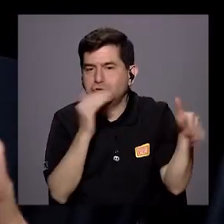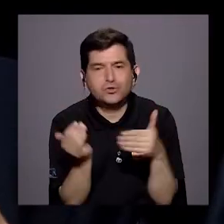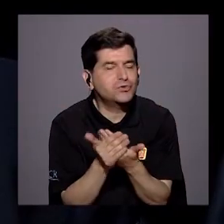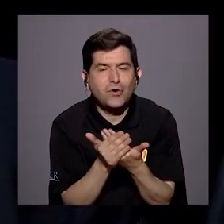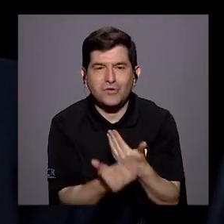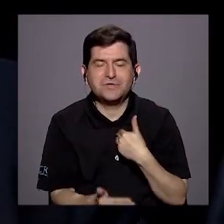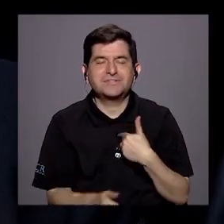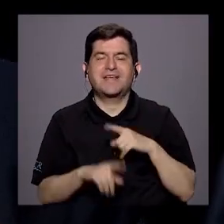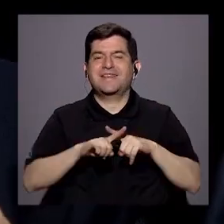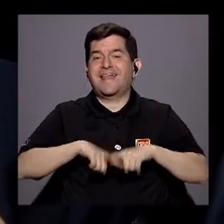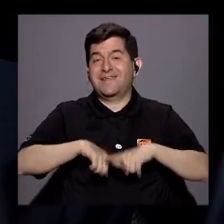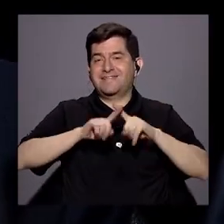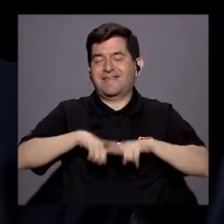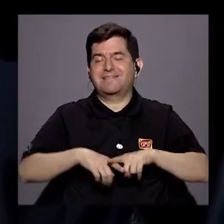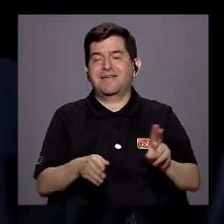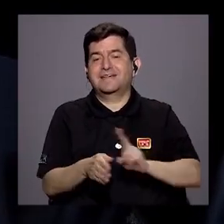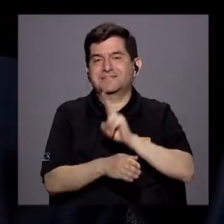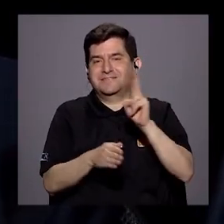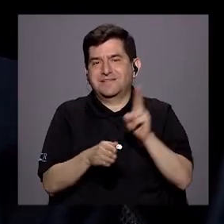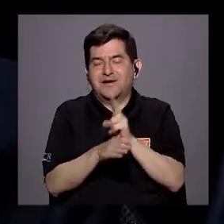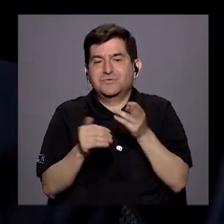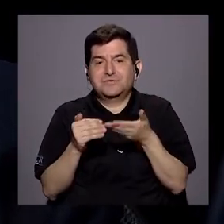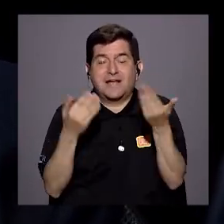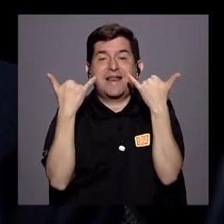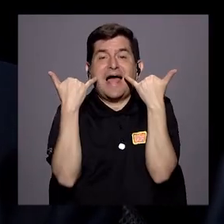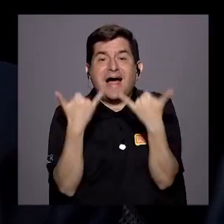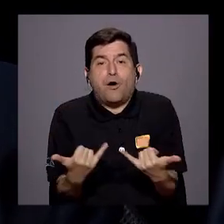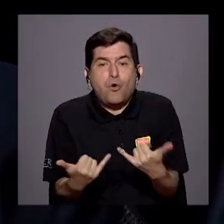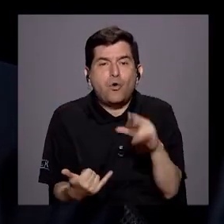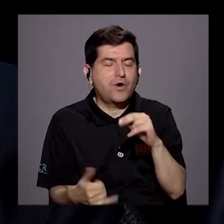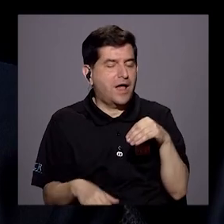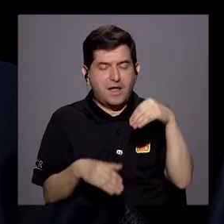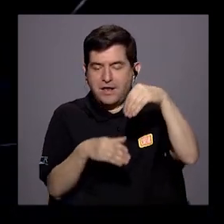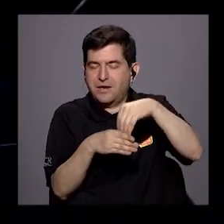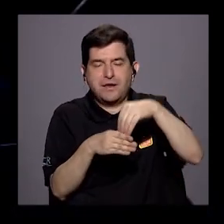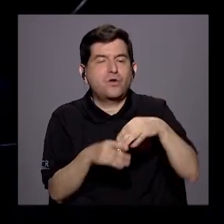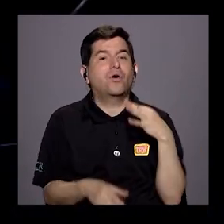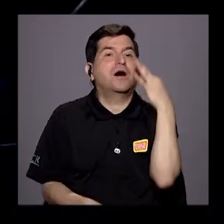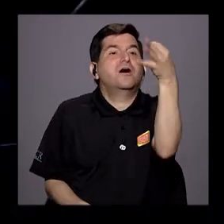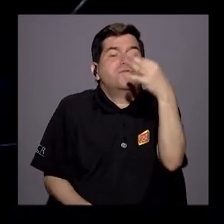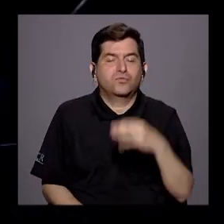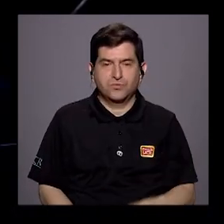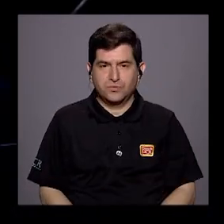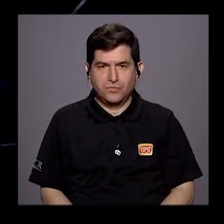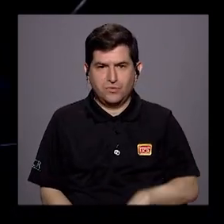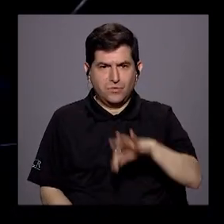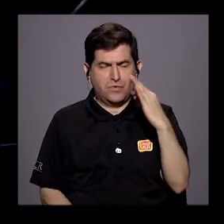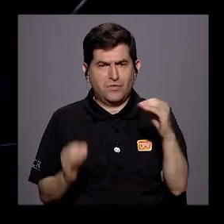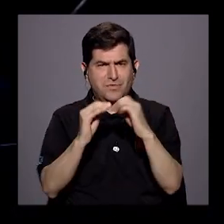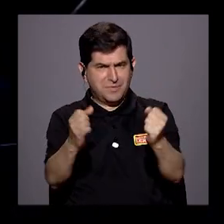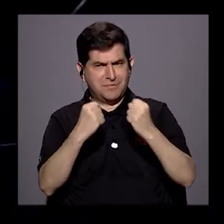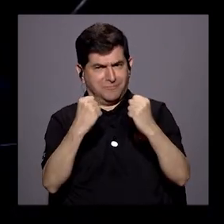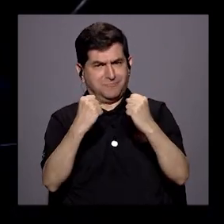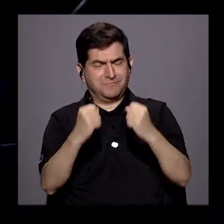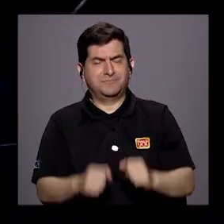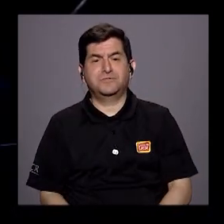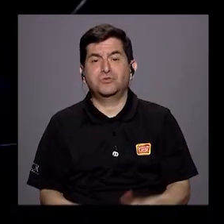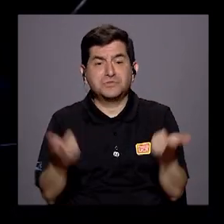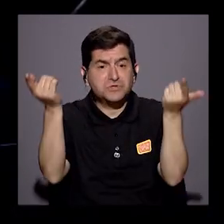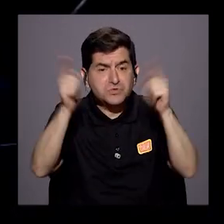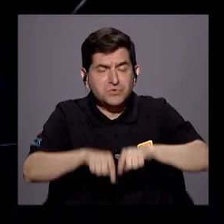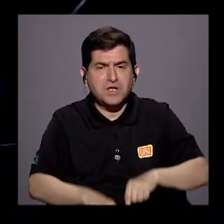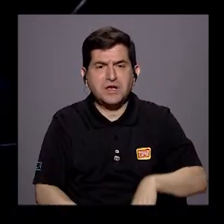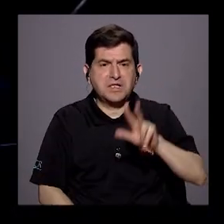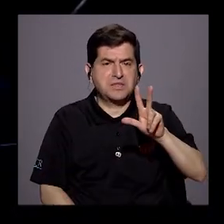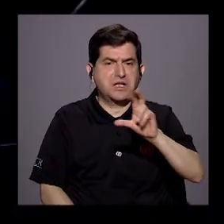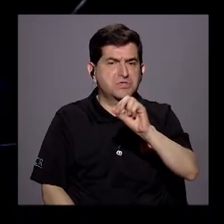tenemos una tendencia a utilizar las cosas ahora no guardarlas para el futuro en una forma mucho más fuerte y entonces lo que va a pasar es que